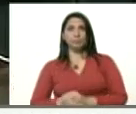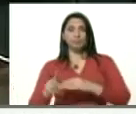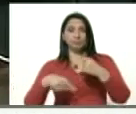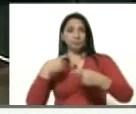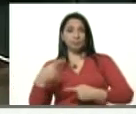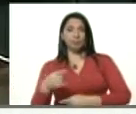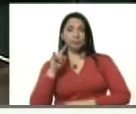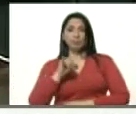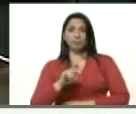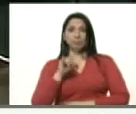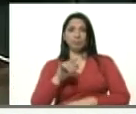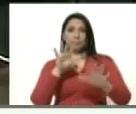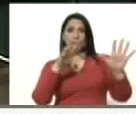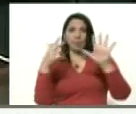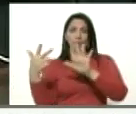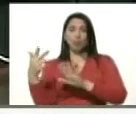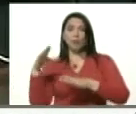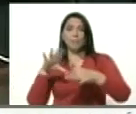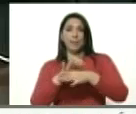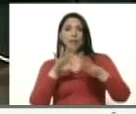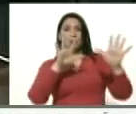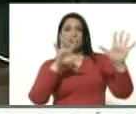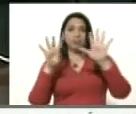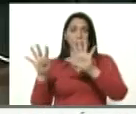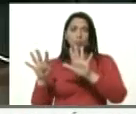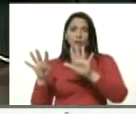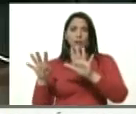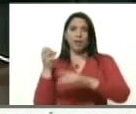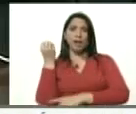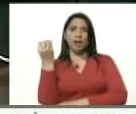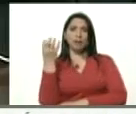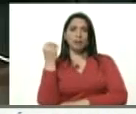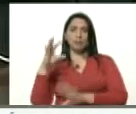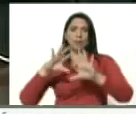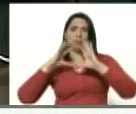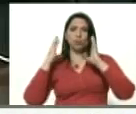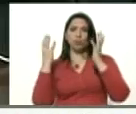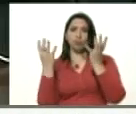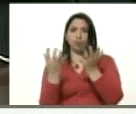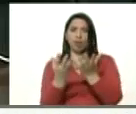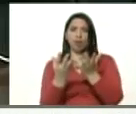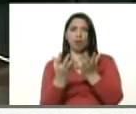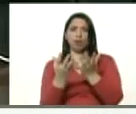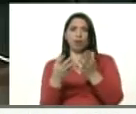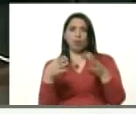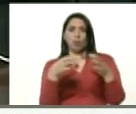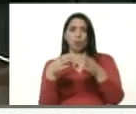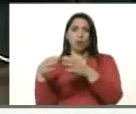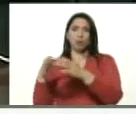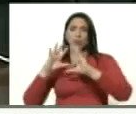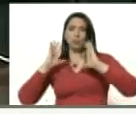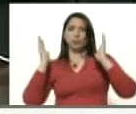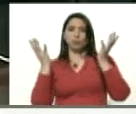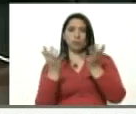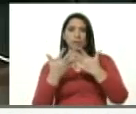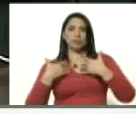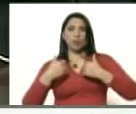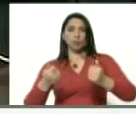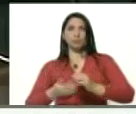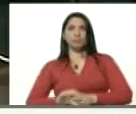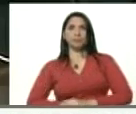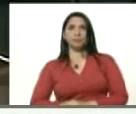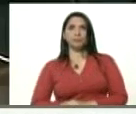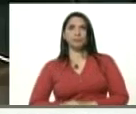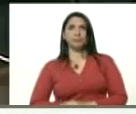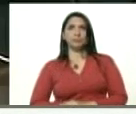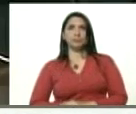lunes 18 y el martes 19 es la Asamblea Mundial de la Organización Mundial de la Salud.